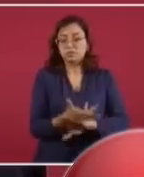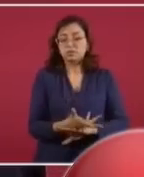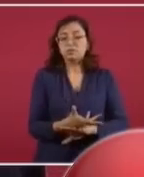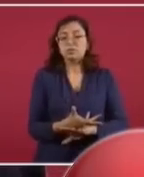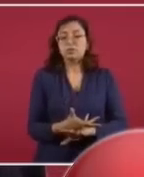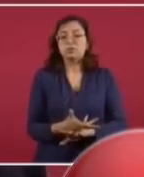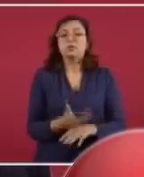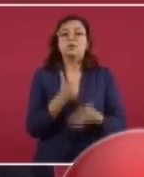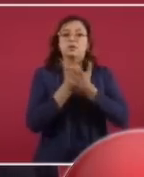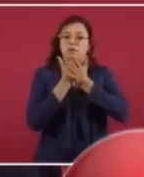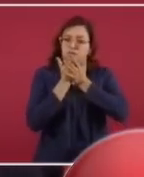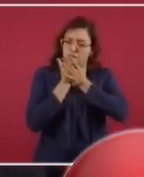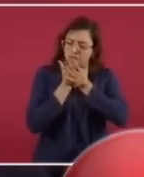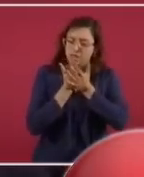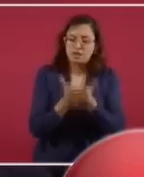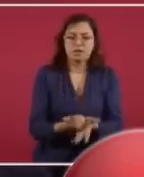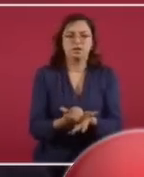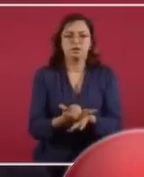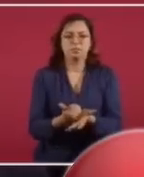nos ayuden